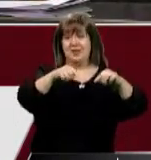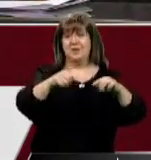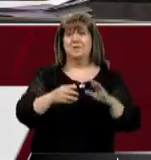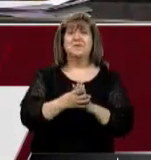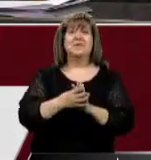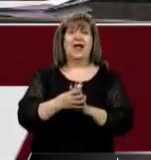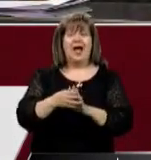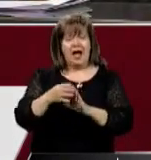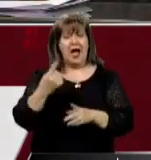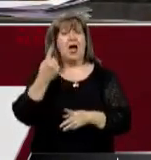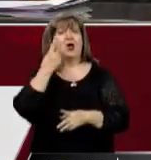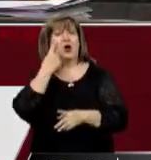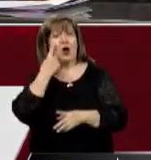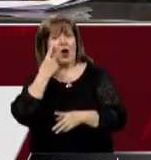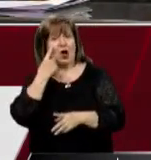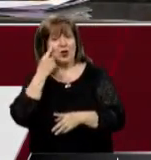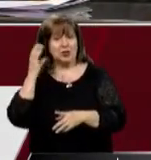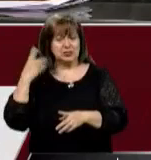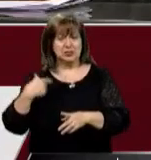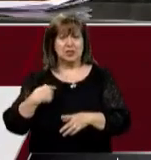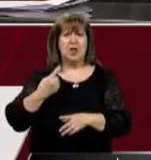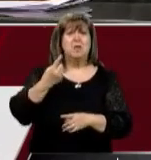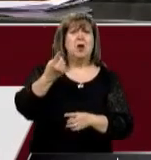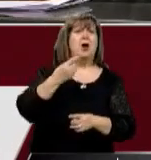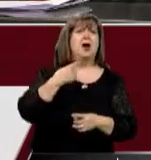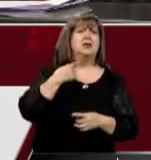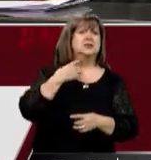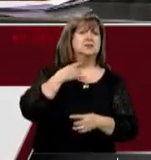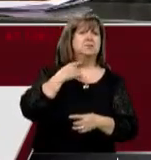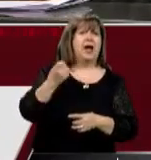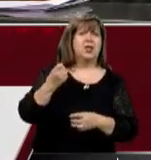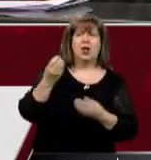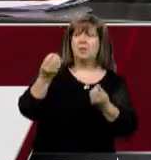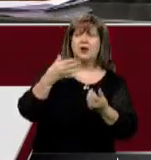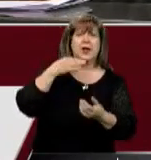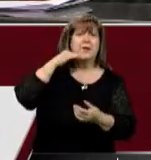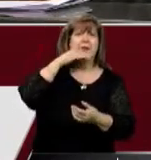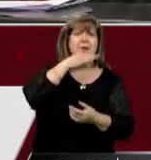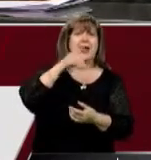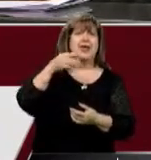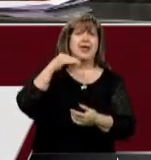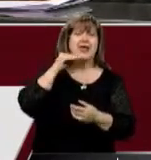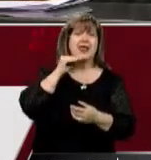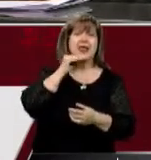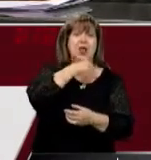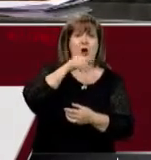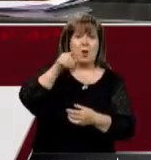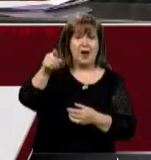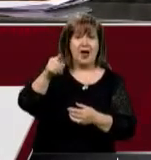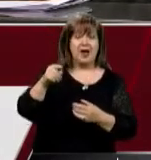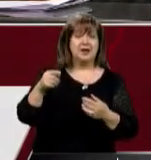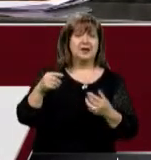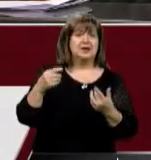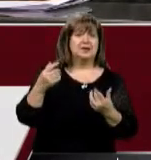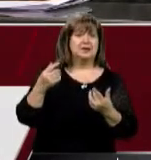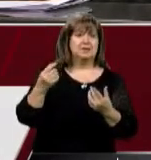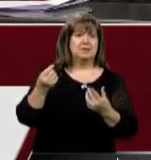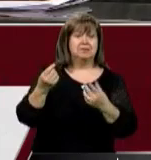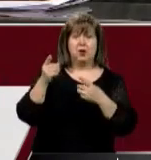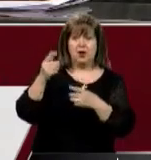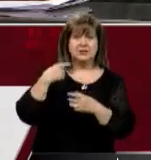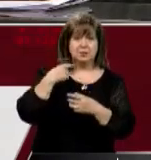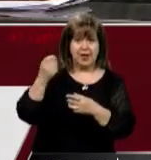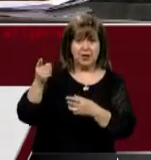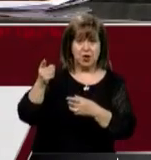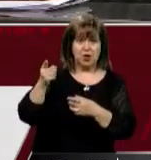divino. A ver, ¿vos por qué hablas español? Contar, yo te quiero saber, ¿por qué? Yo no sé si Andrea habla español o sos